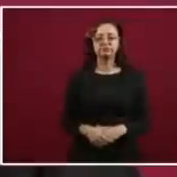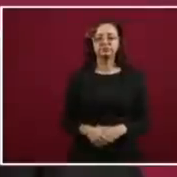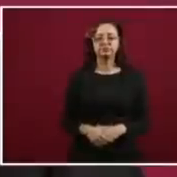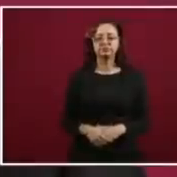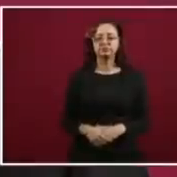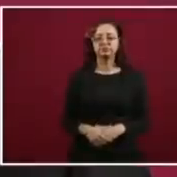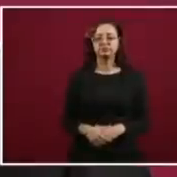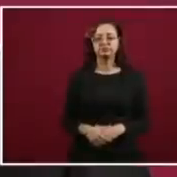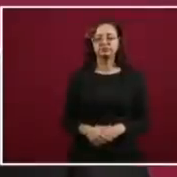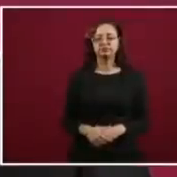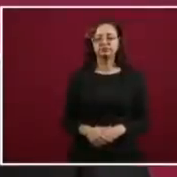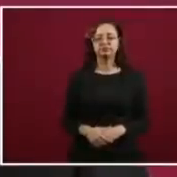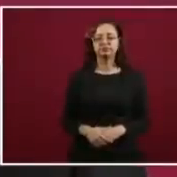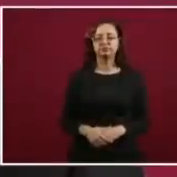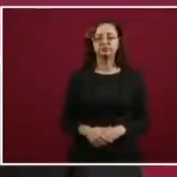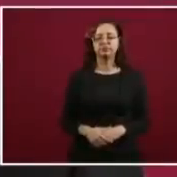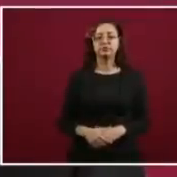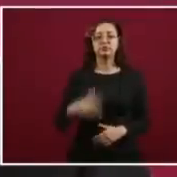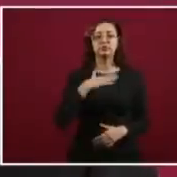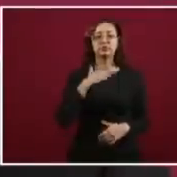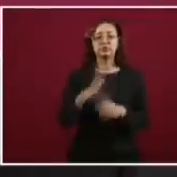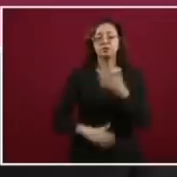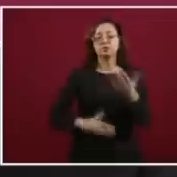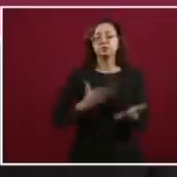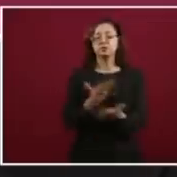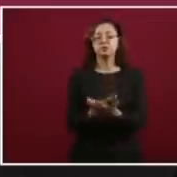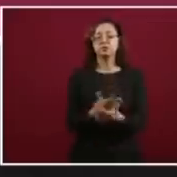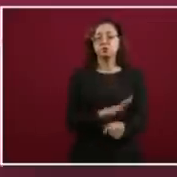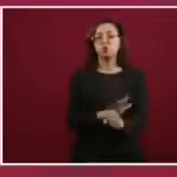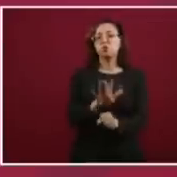mi propósito es que